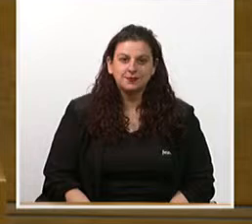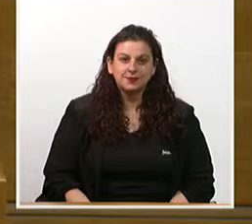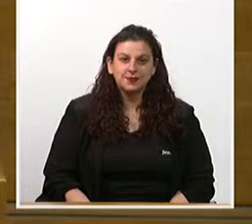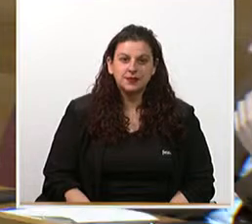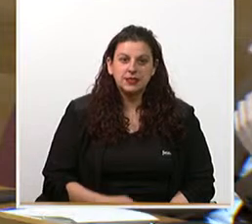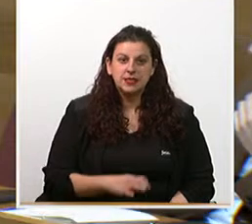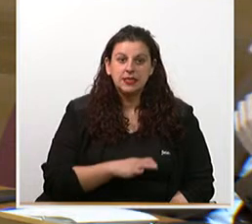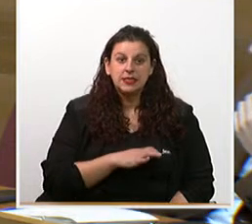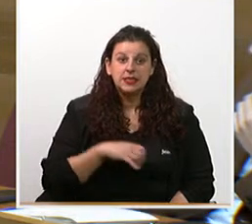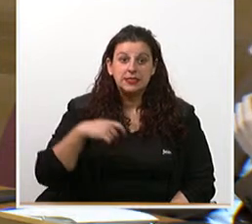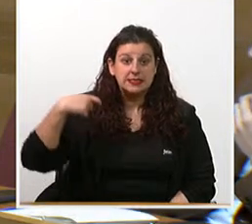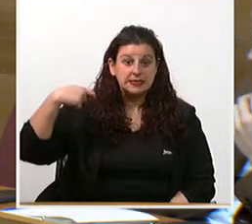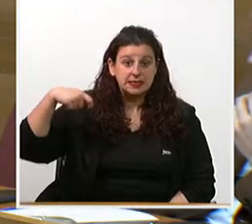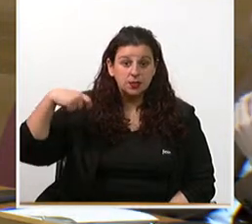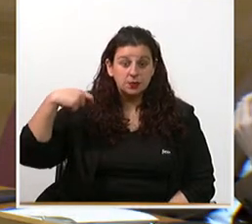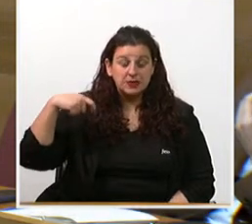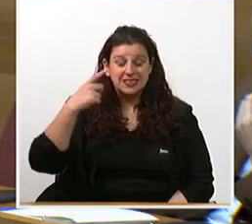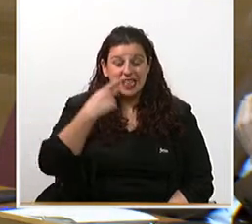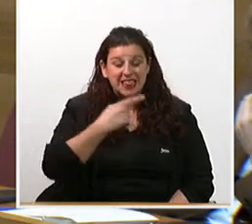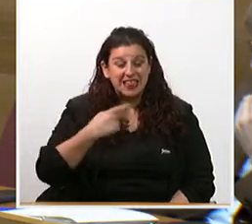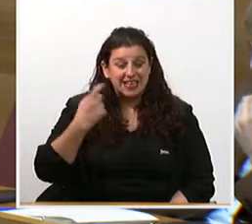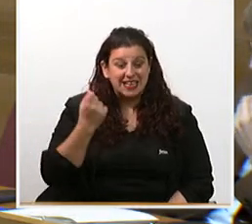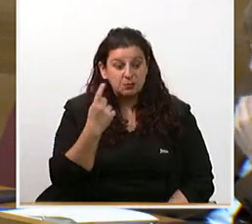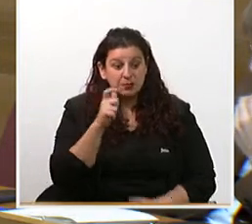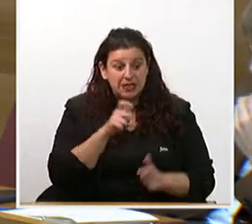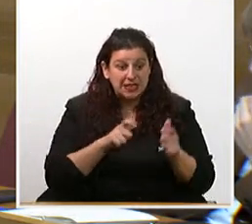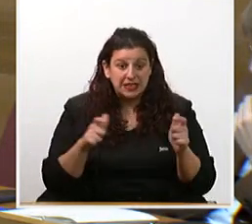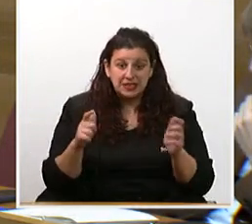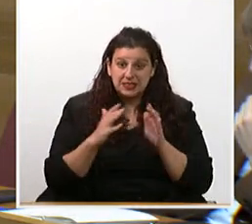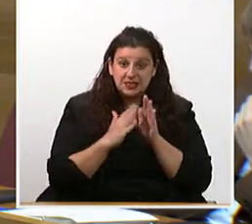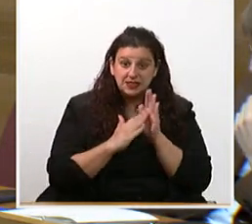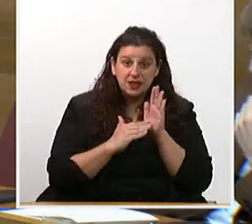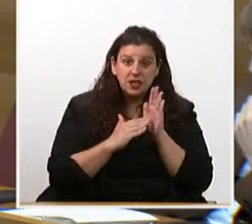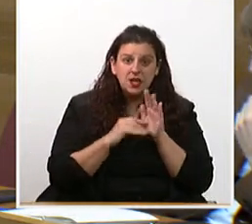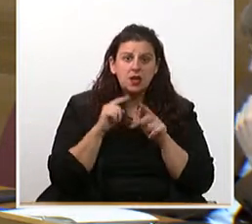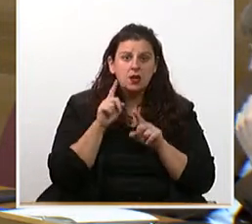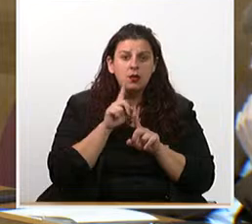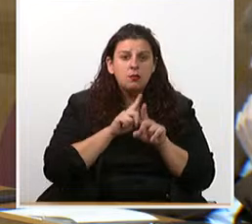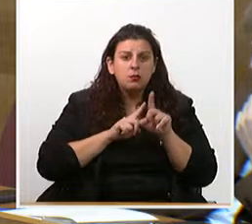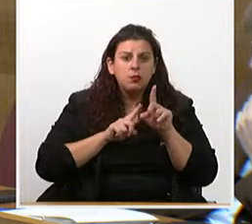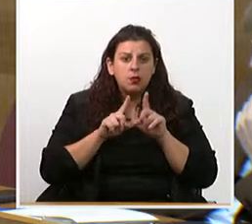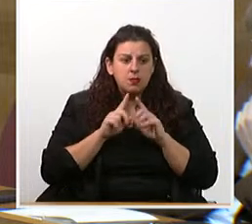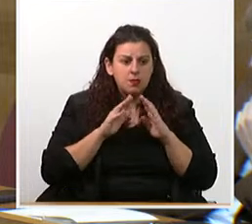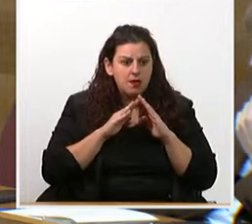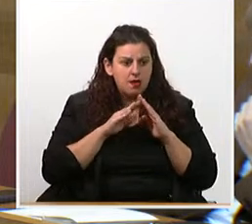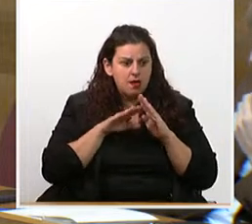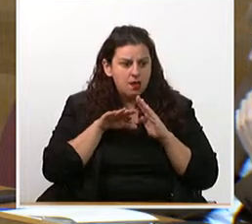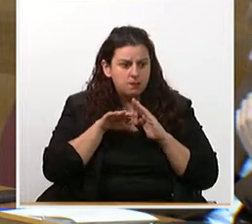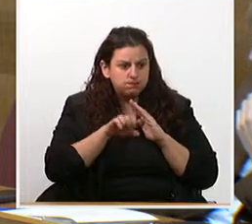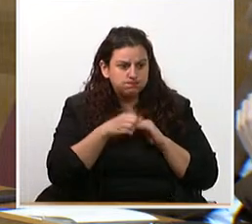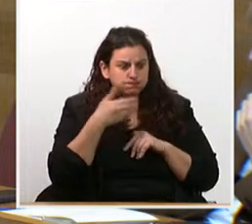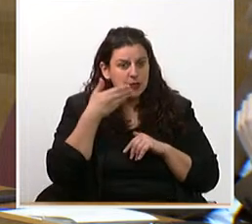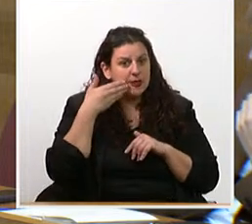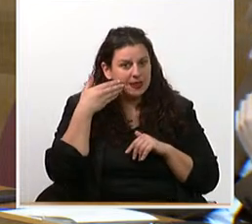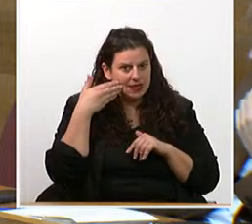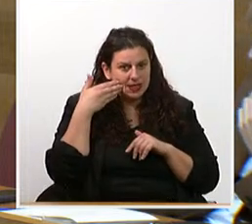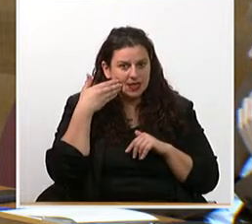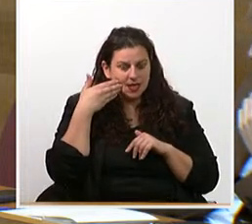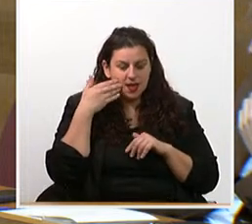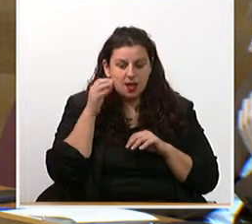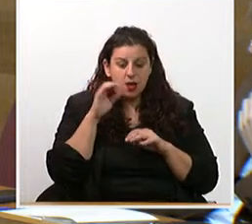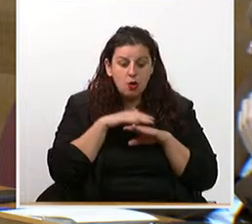señor presid centar de milers de valenci y valencien problemes a una vivenda digna y en